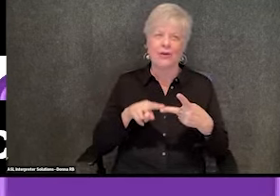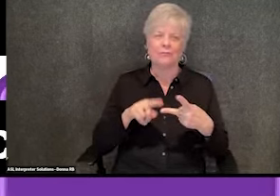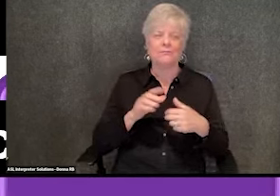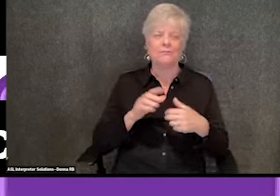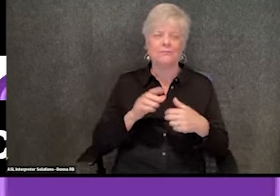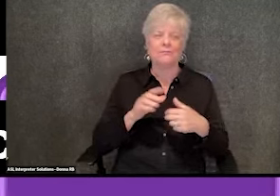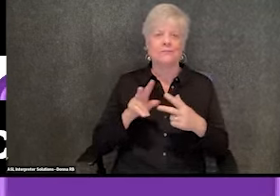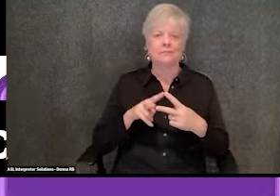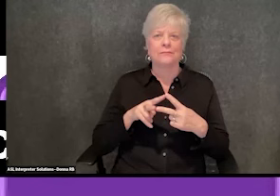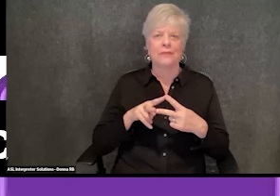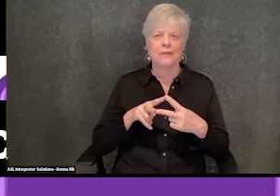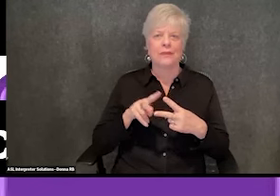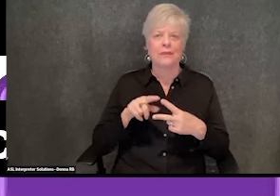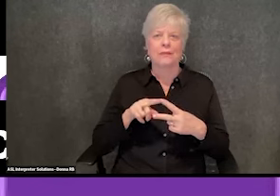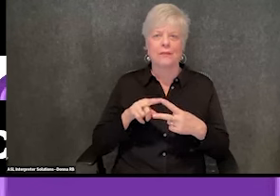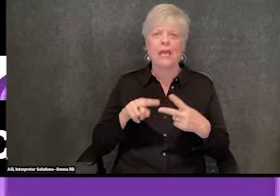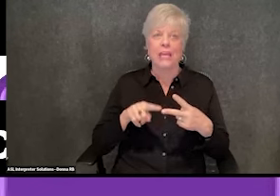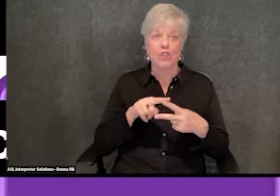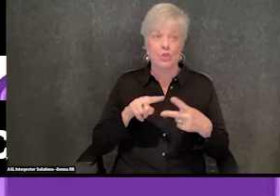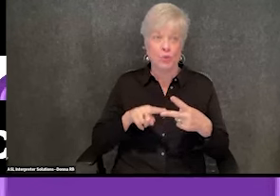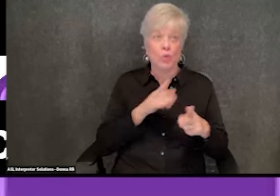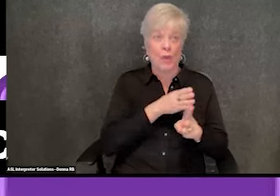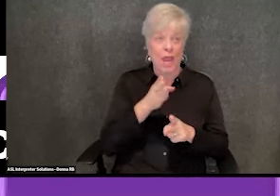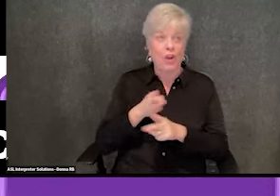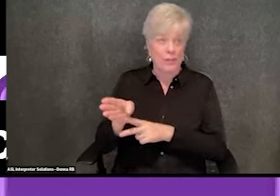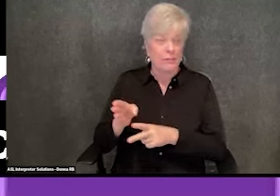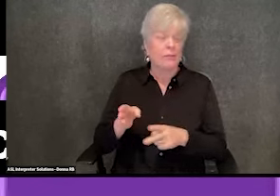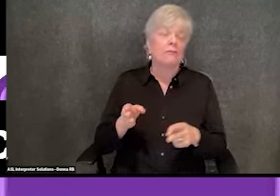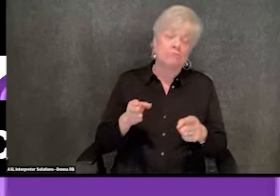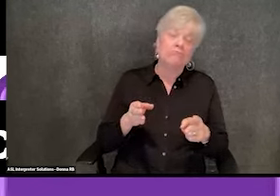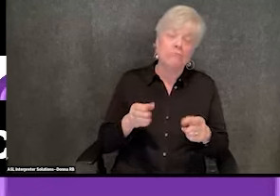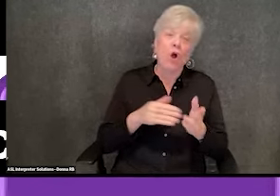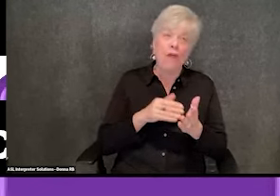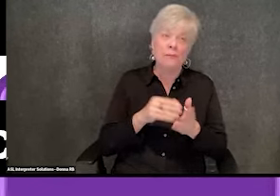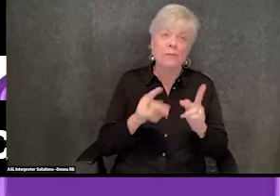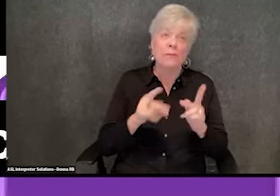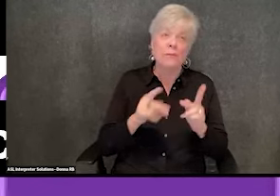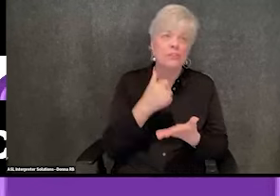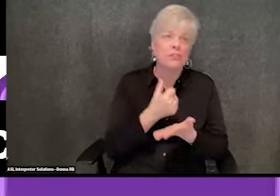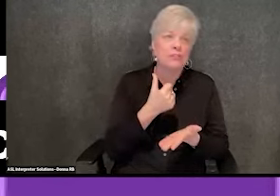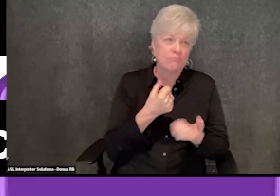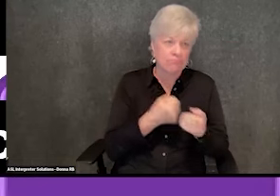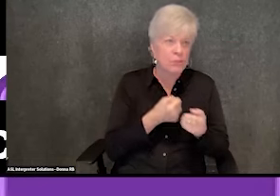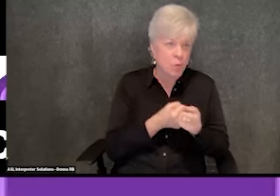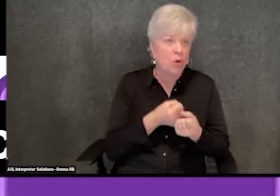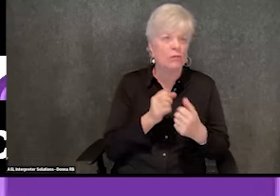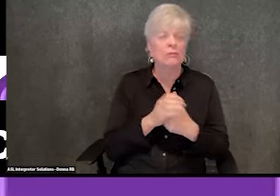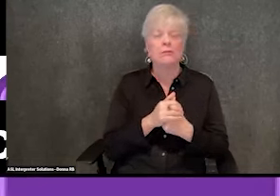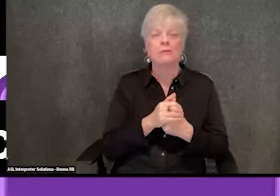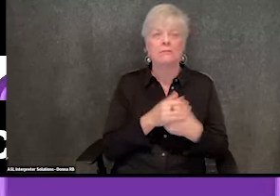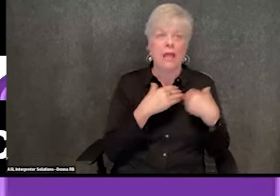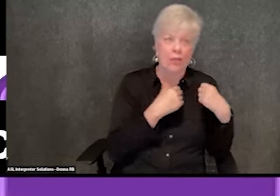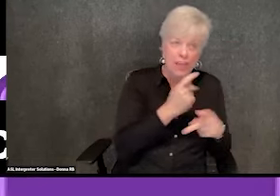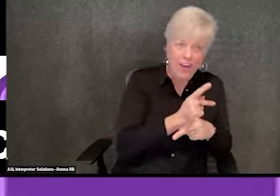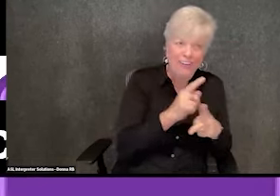sea. Entonces hay algo de flexibilidad en dos áreas donde las personas necesitan ayuda, si